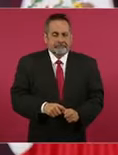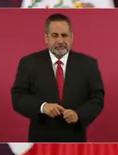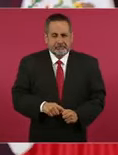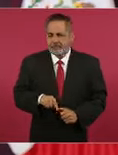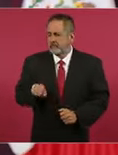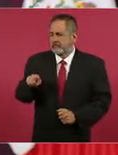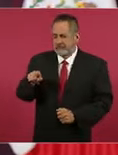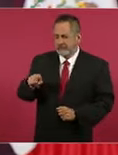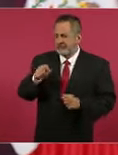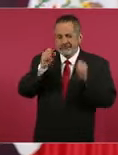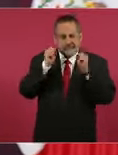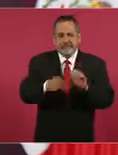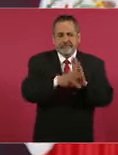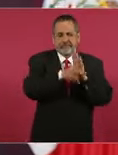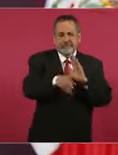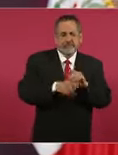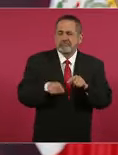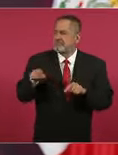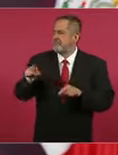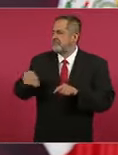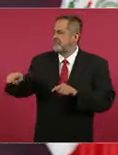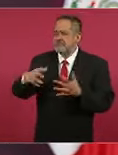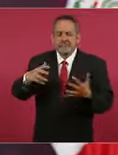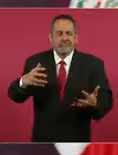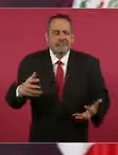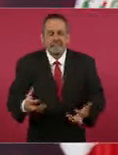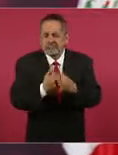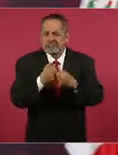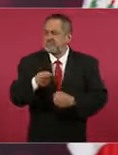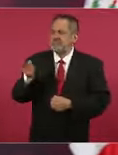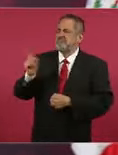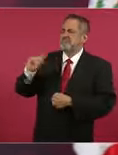liberados, no fueron rescatados,